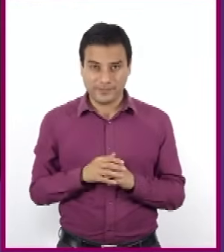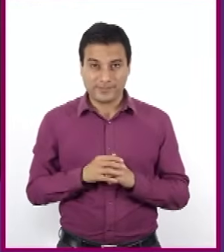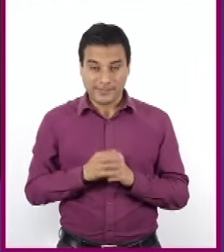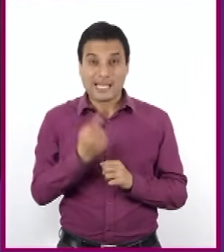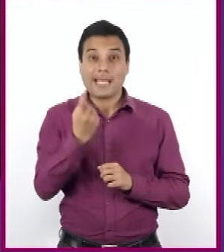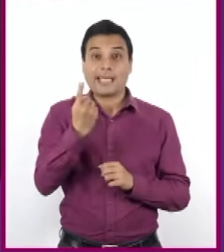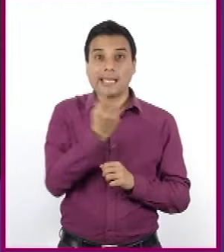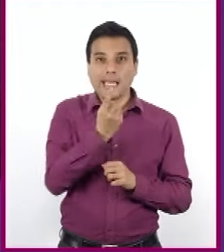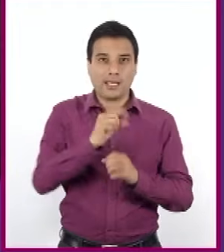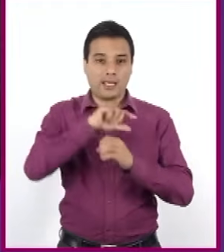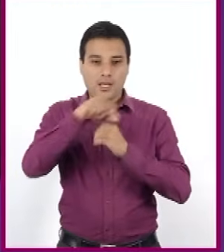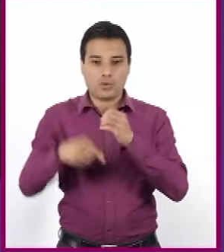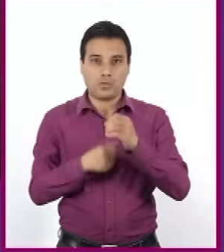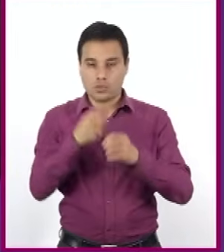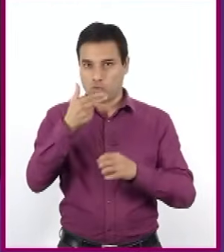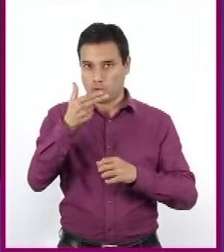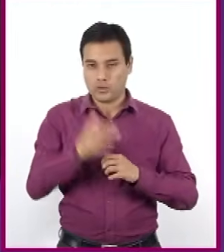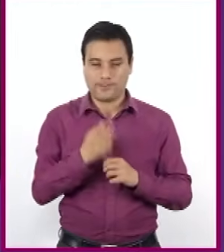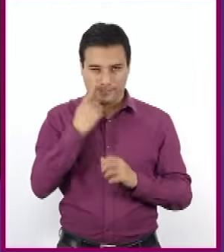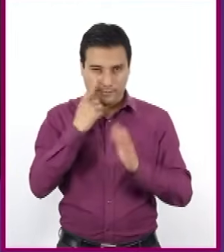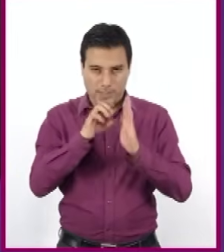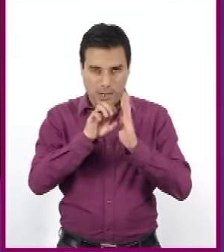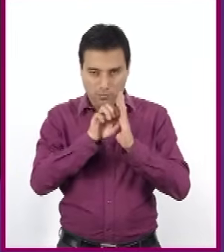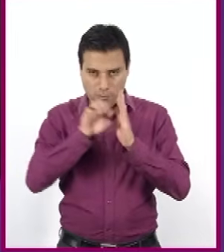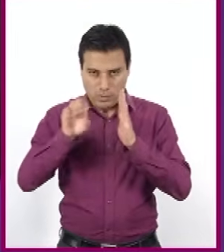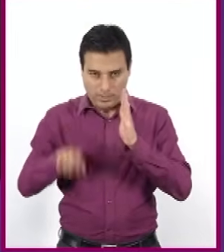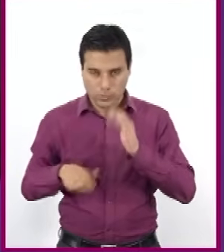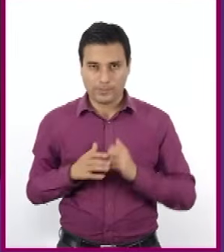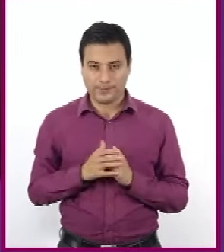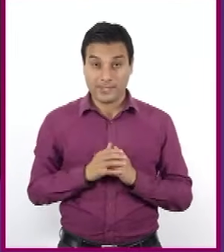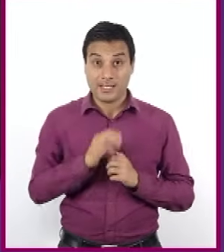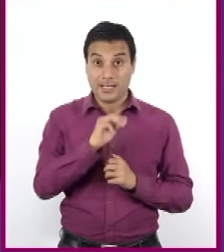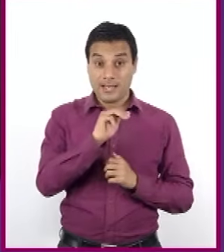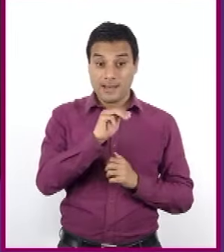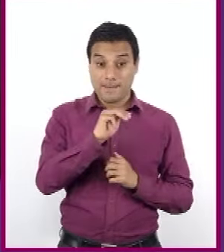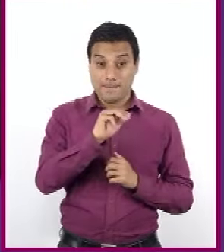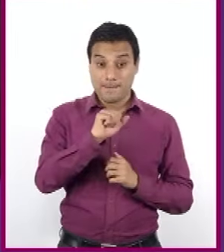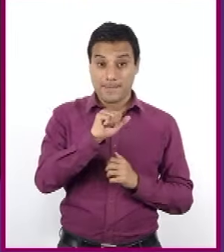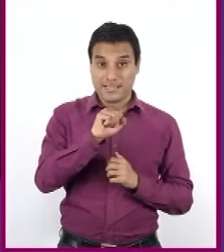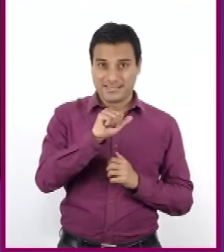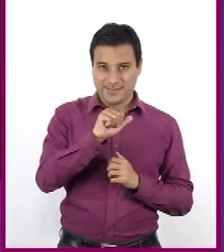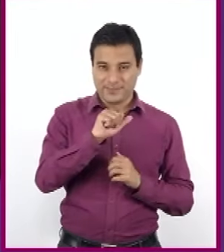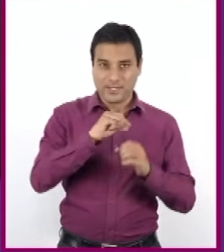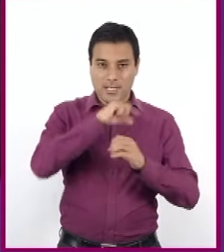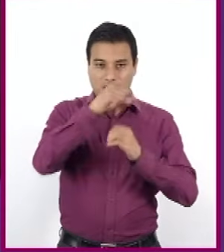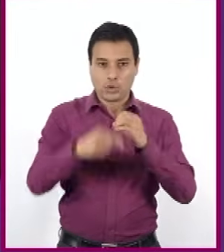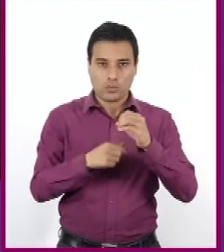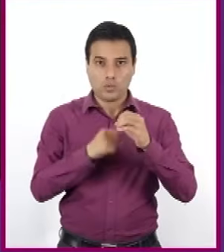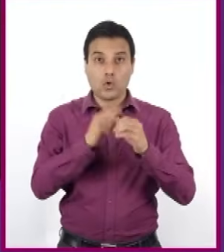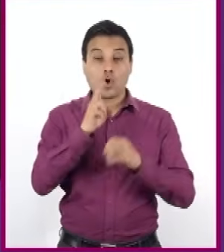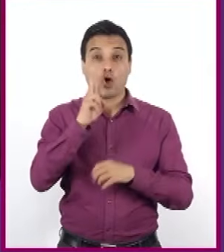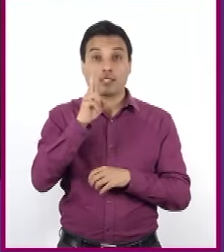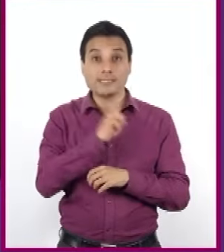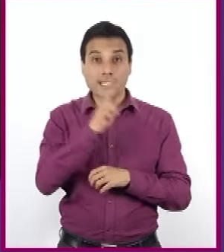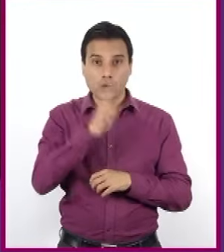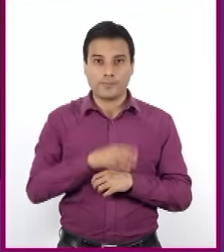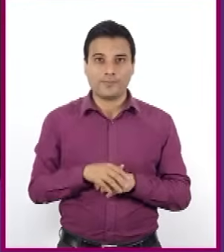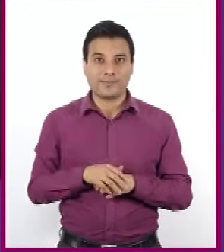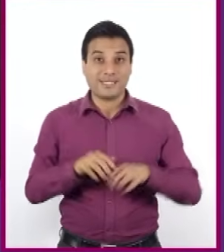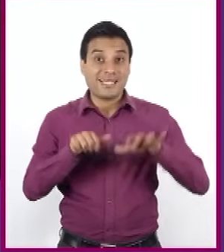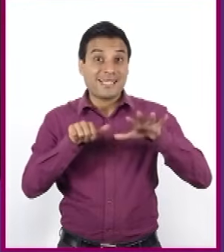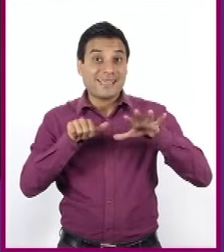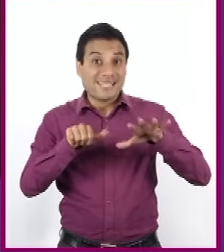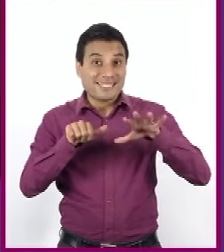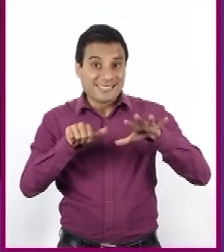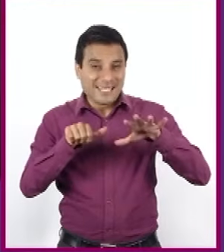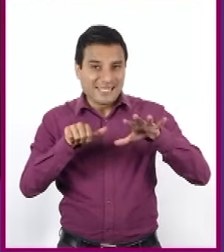átomo de hidrógeno. Por ejemplo, la masa atómica relativa de un átomo de oxígeno es 16 unidades de